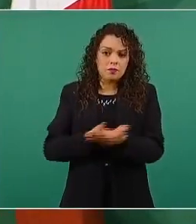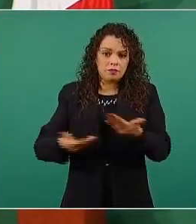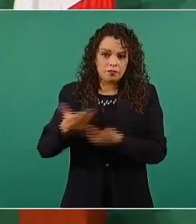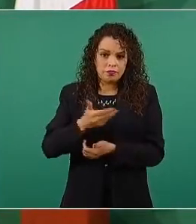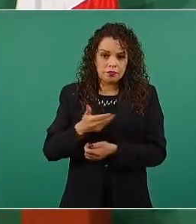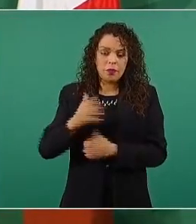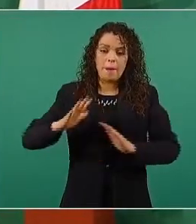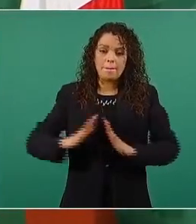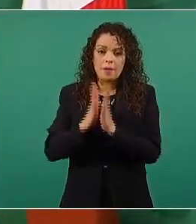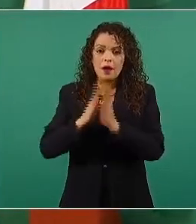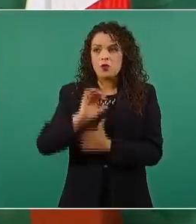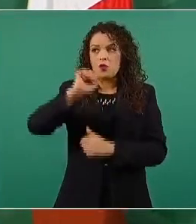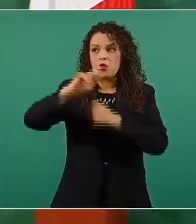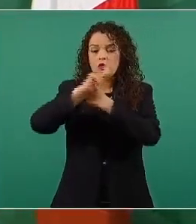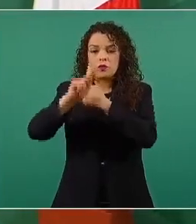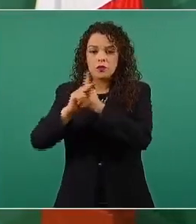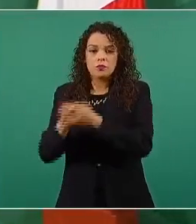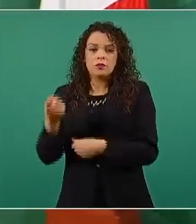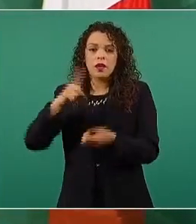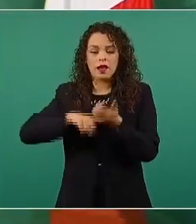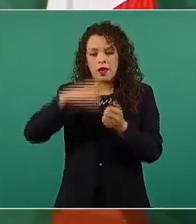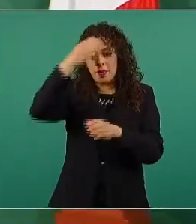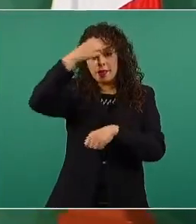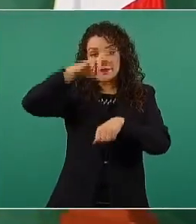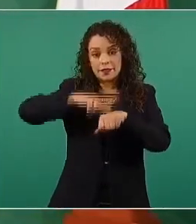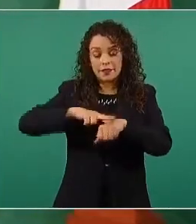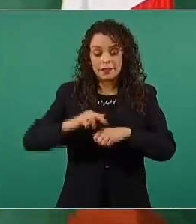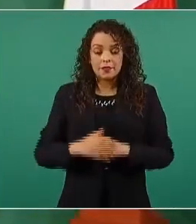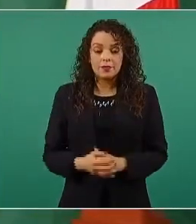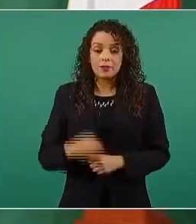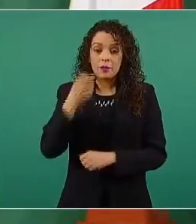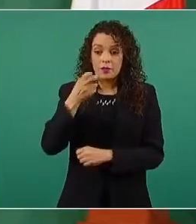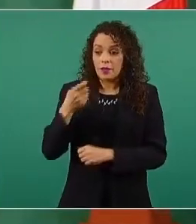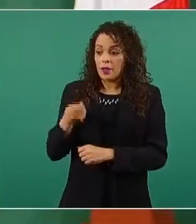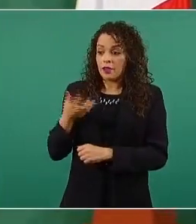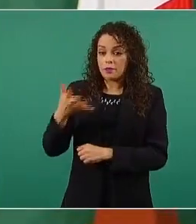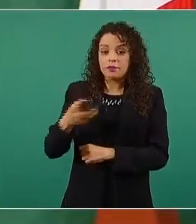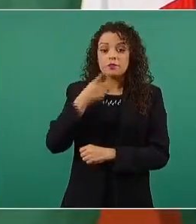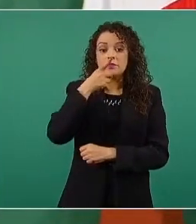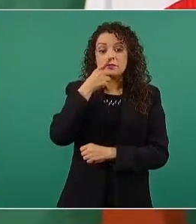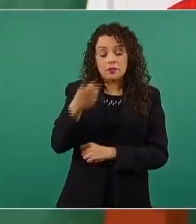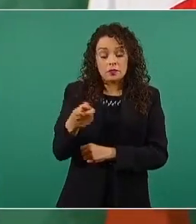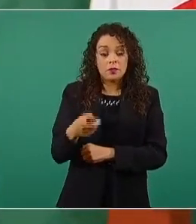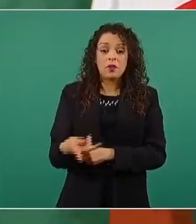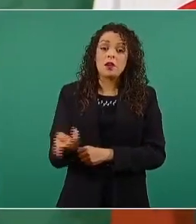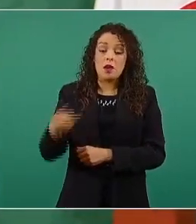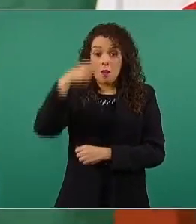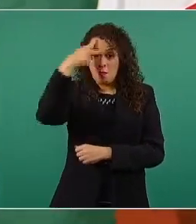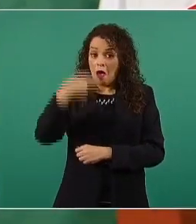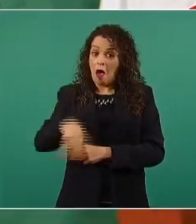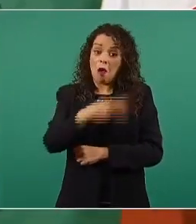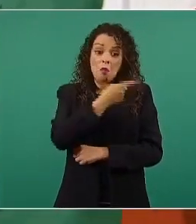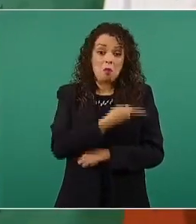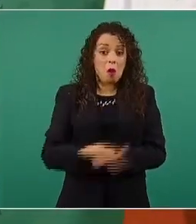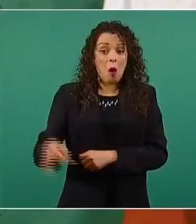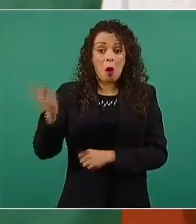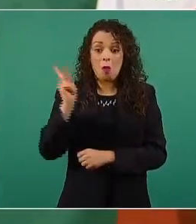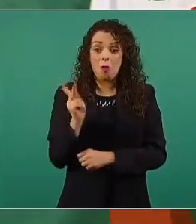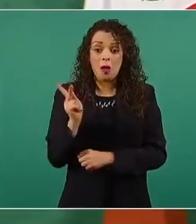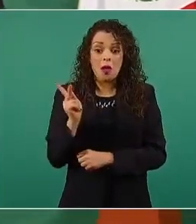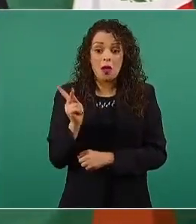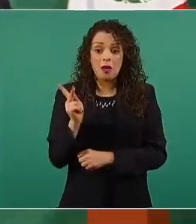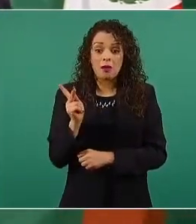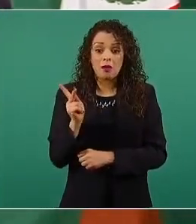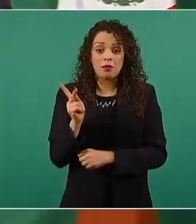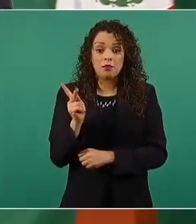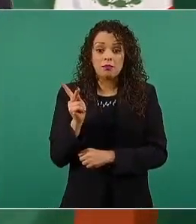extranjera. Y se le atribuye a él la frase de pobre México, tan lejos